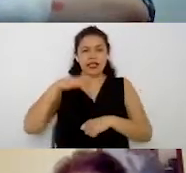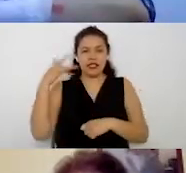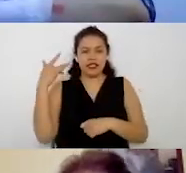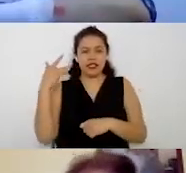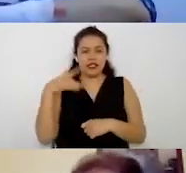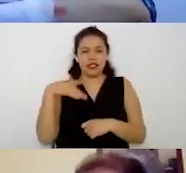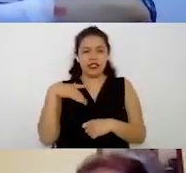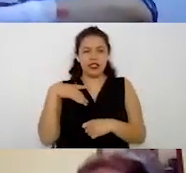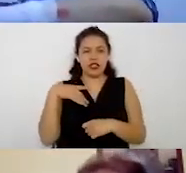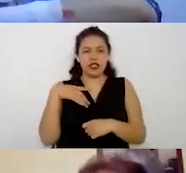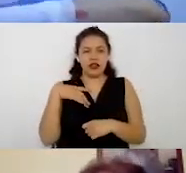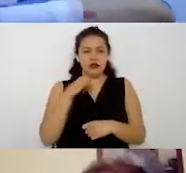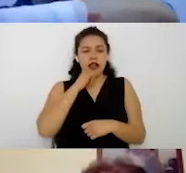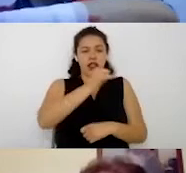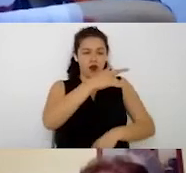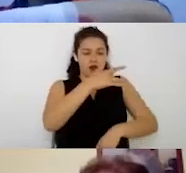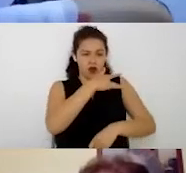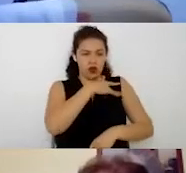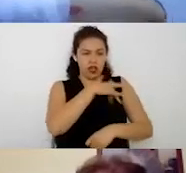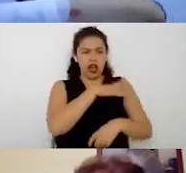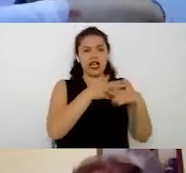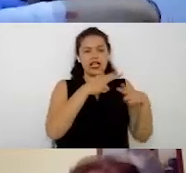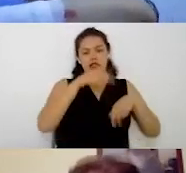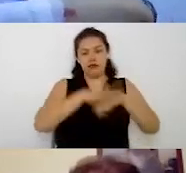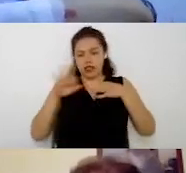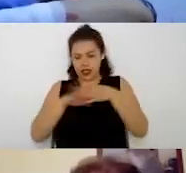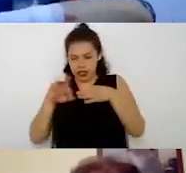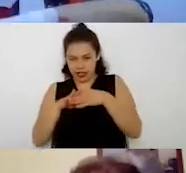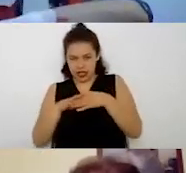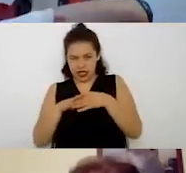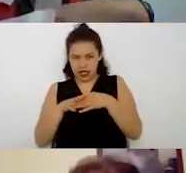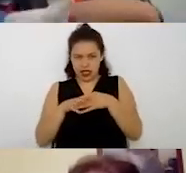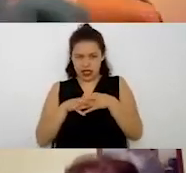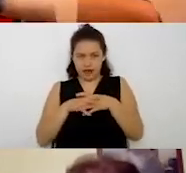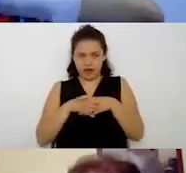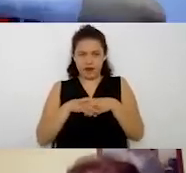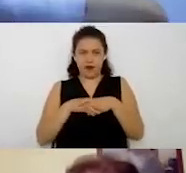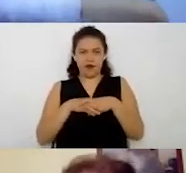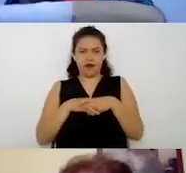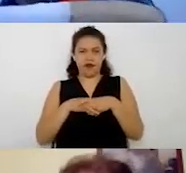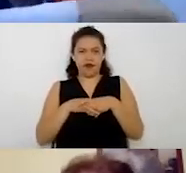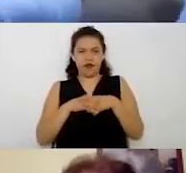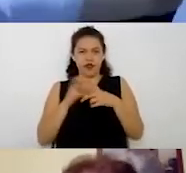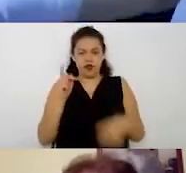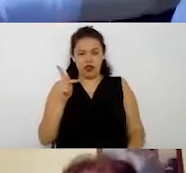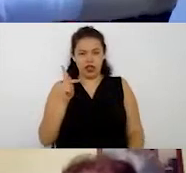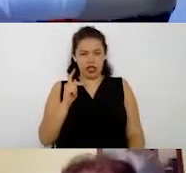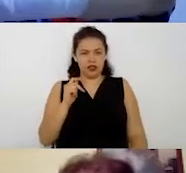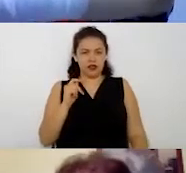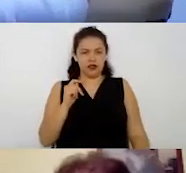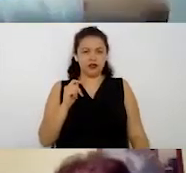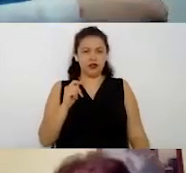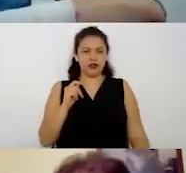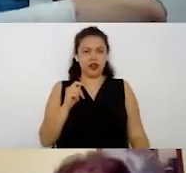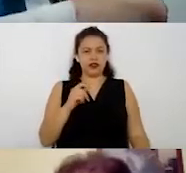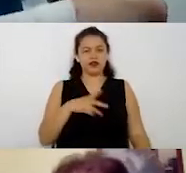la más cercana. O de forma ascendente, si quieren verlo así. ¿Ok? Ahora bien, ¿qué pasa si yo